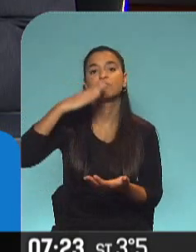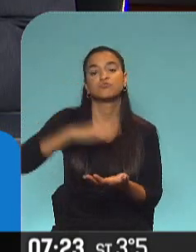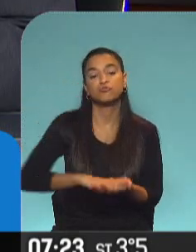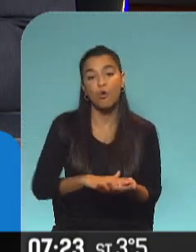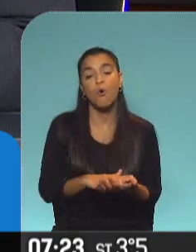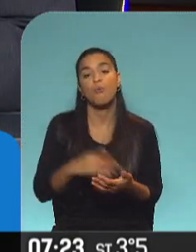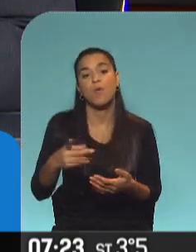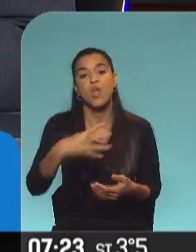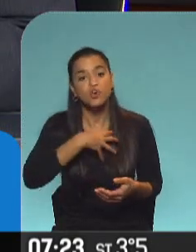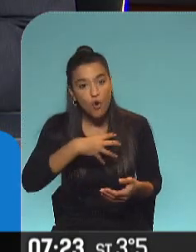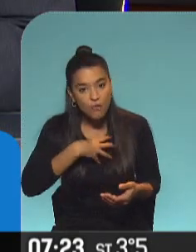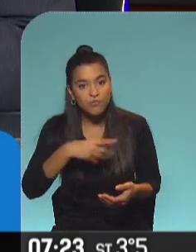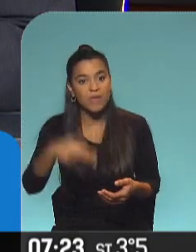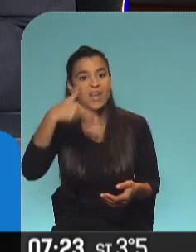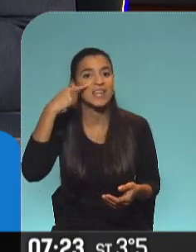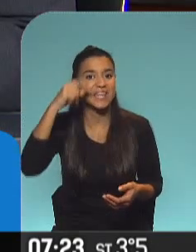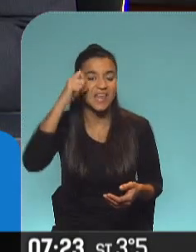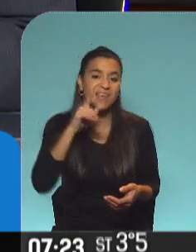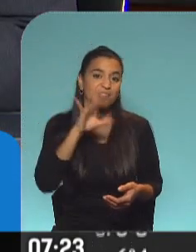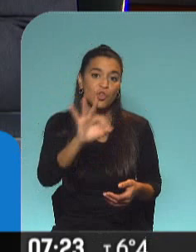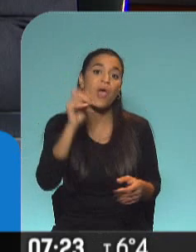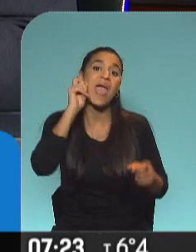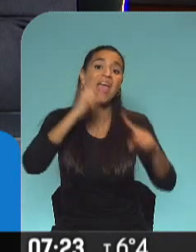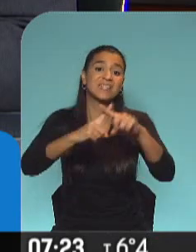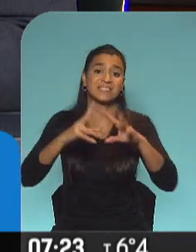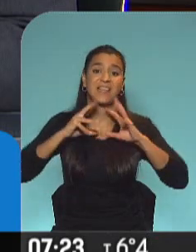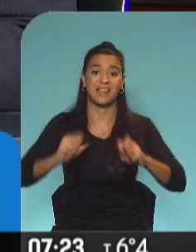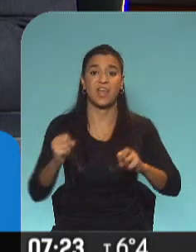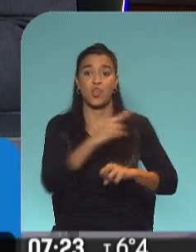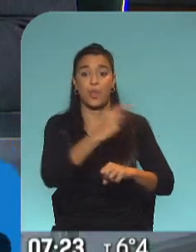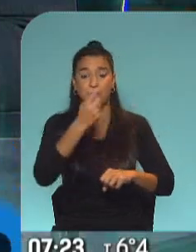en la integridad moral de Nieto, del exsecretario de Mauricio Macri,